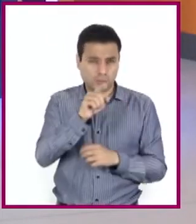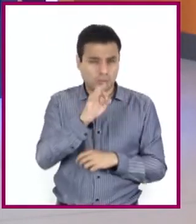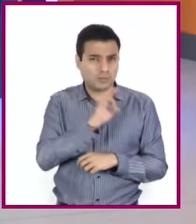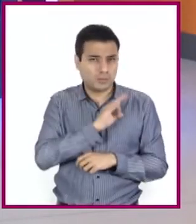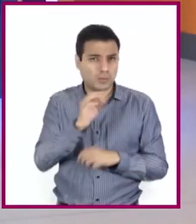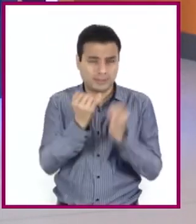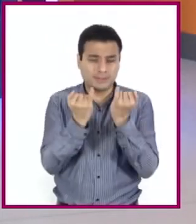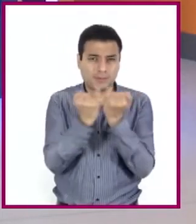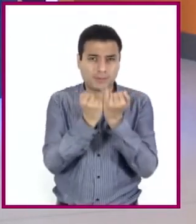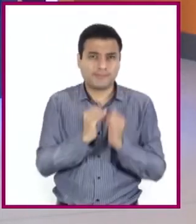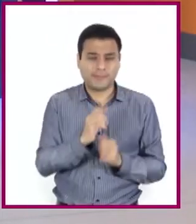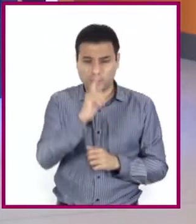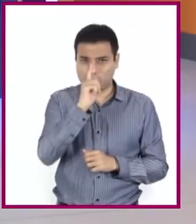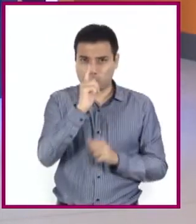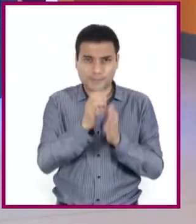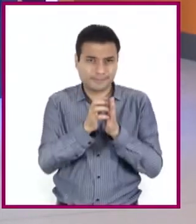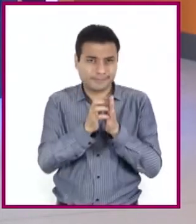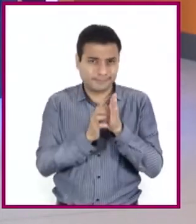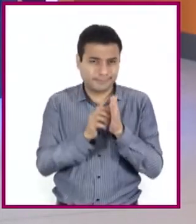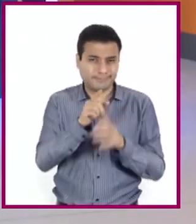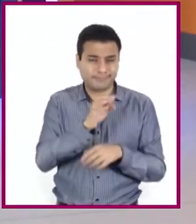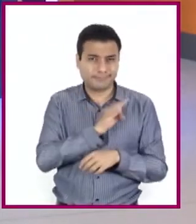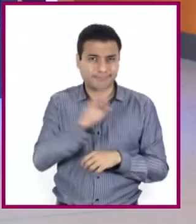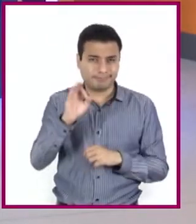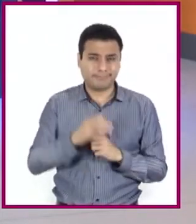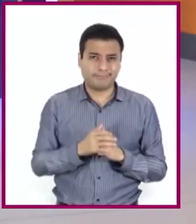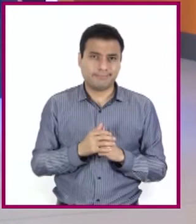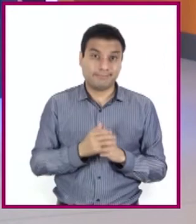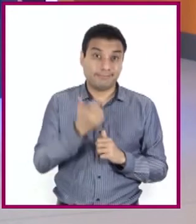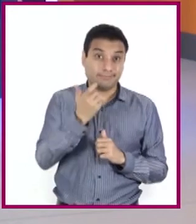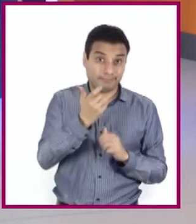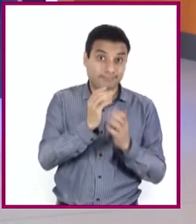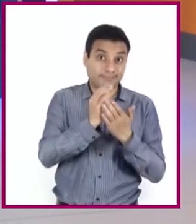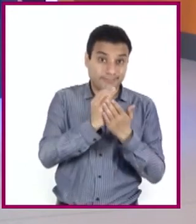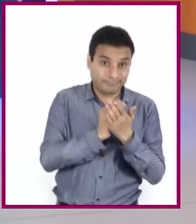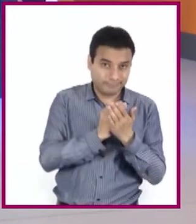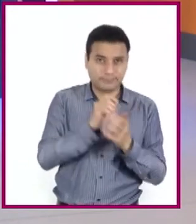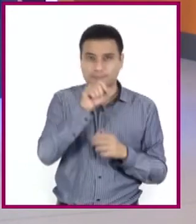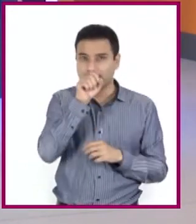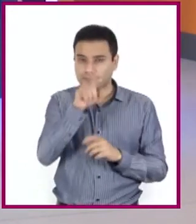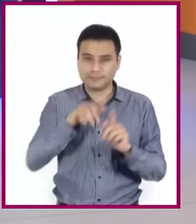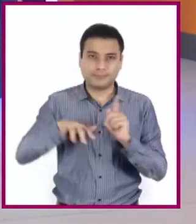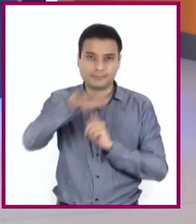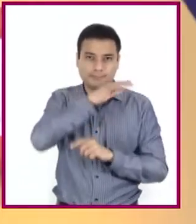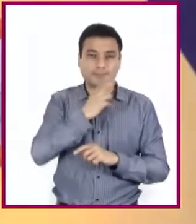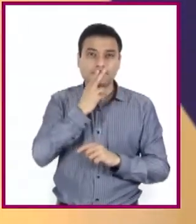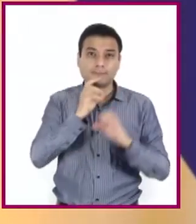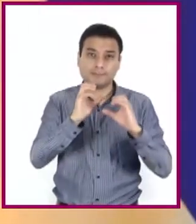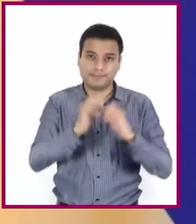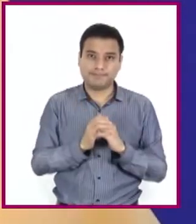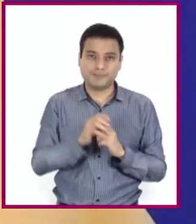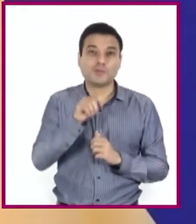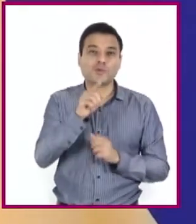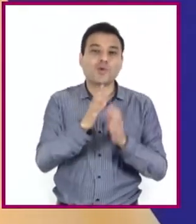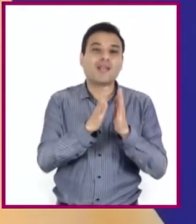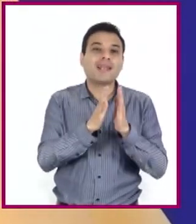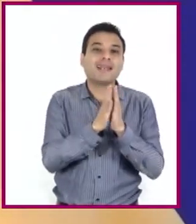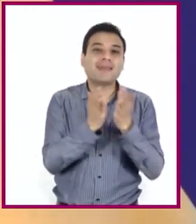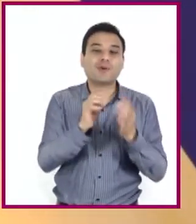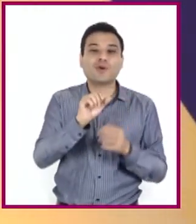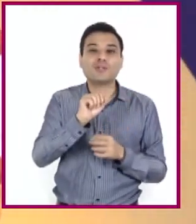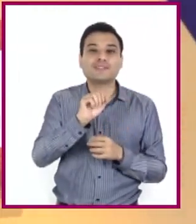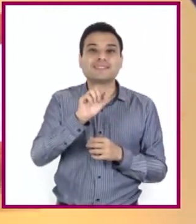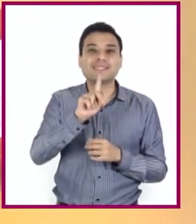eficiente de la energía y de esta manera ahorrar y ayudar al medio ambiente. Recuerden consultar su libro de texto, así